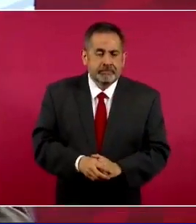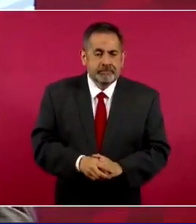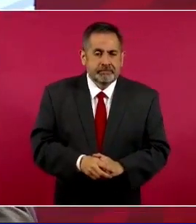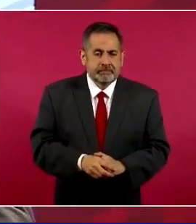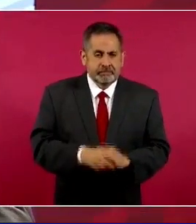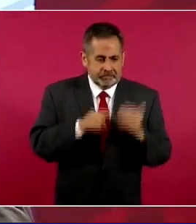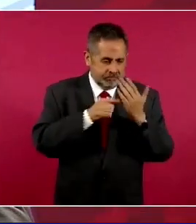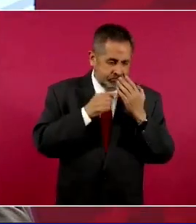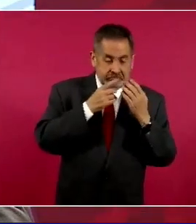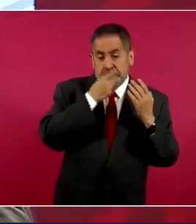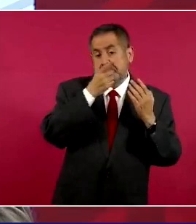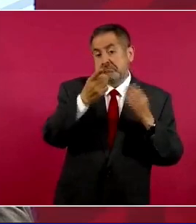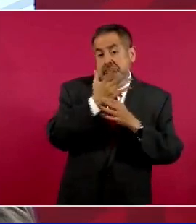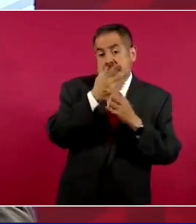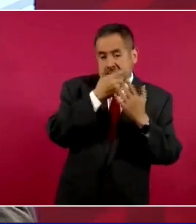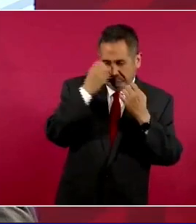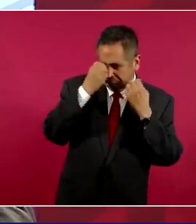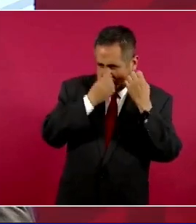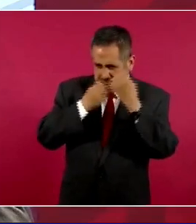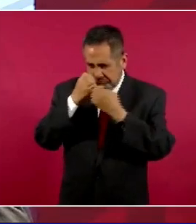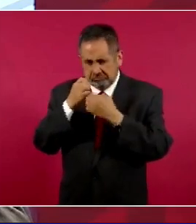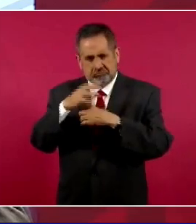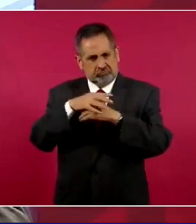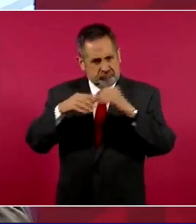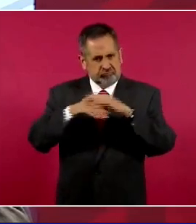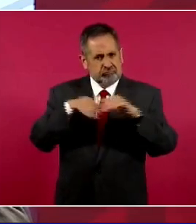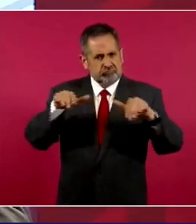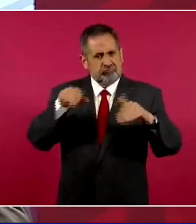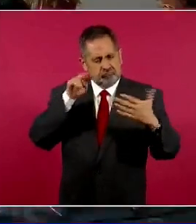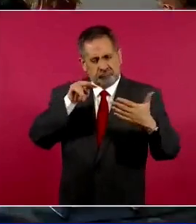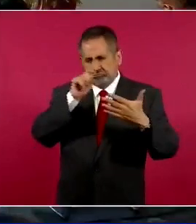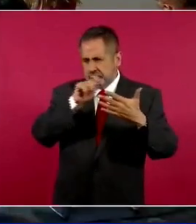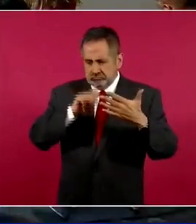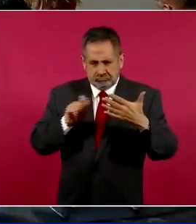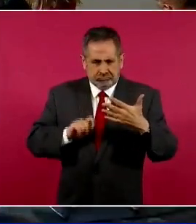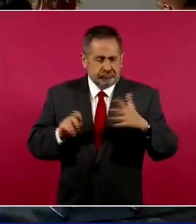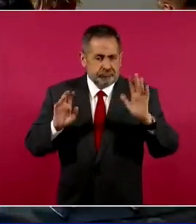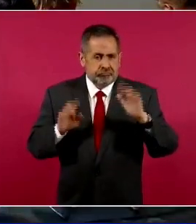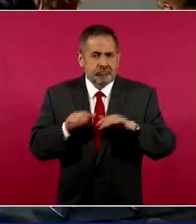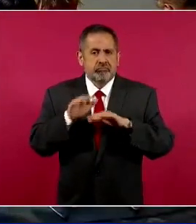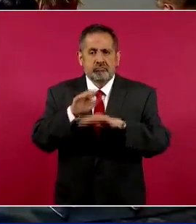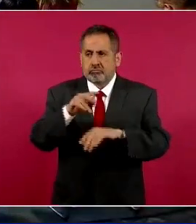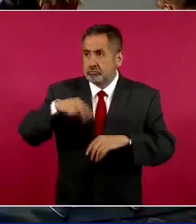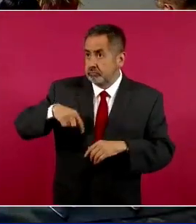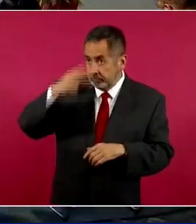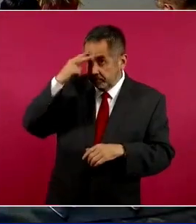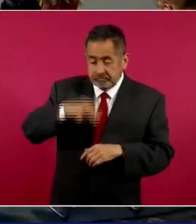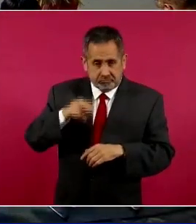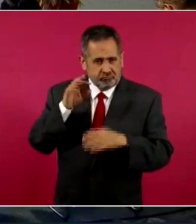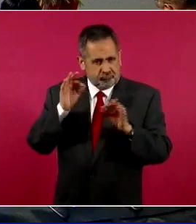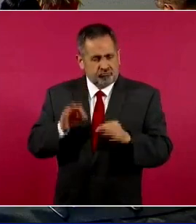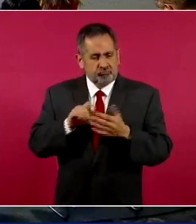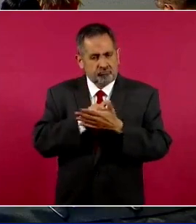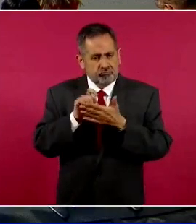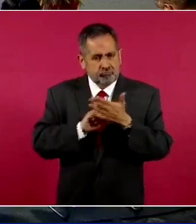haciendo un análisis objetivo de la realidad de México.